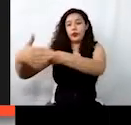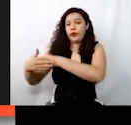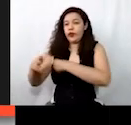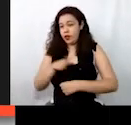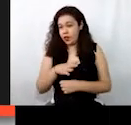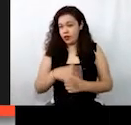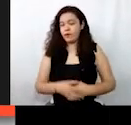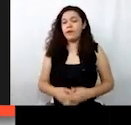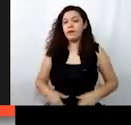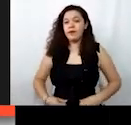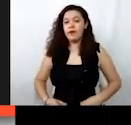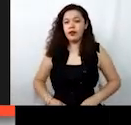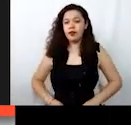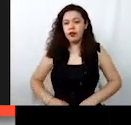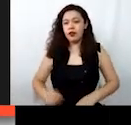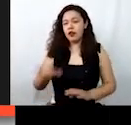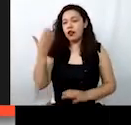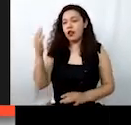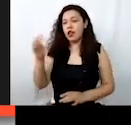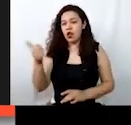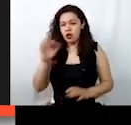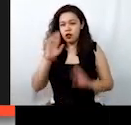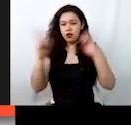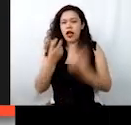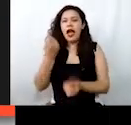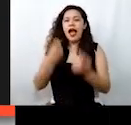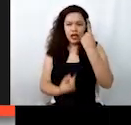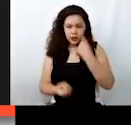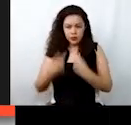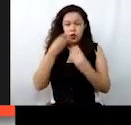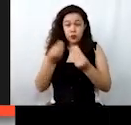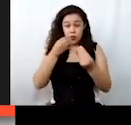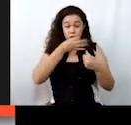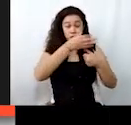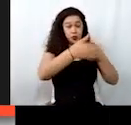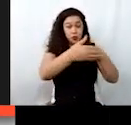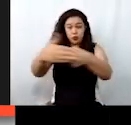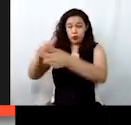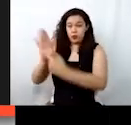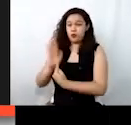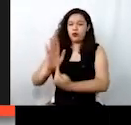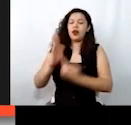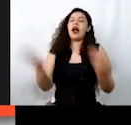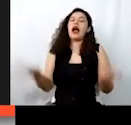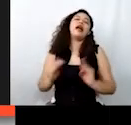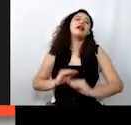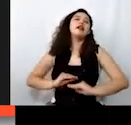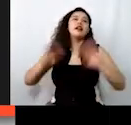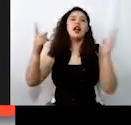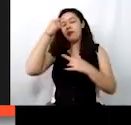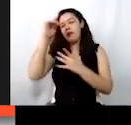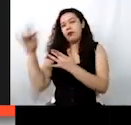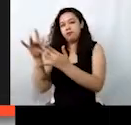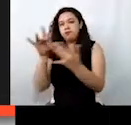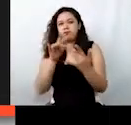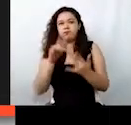en sesiones pasadas les exponía solo algunas de las muchas que hay. Por supuesto, trabajando en red, conociendo